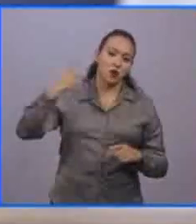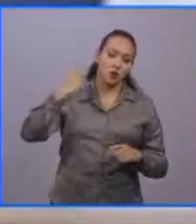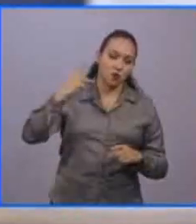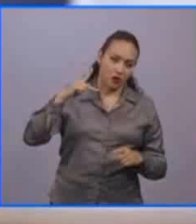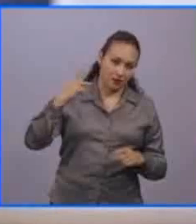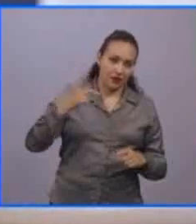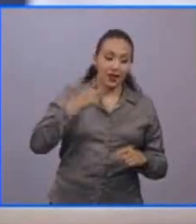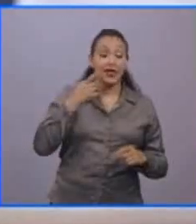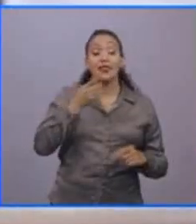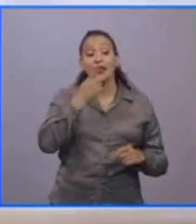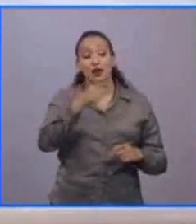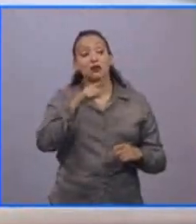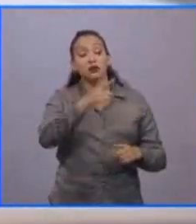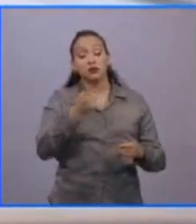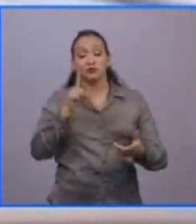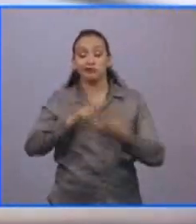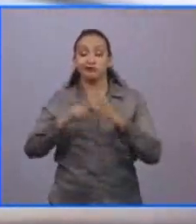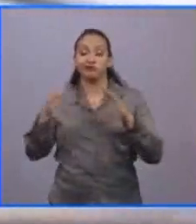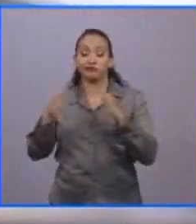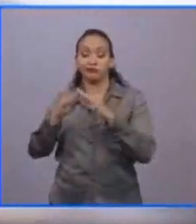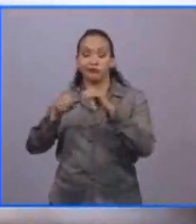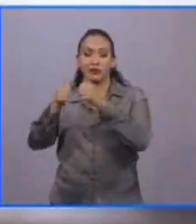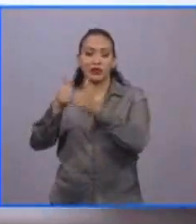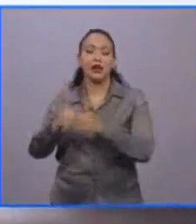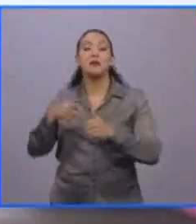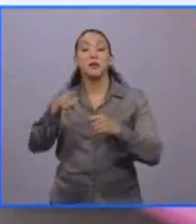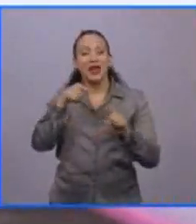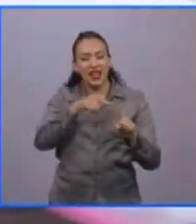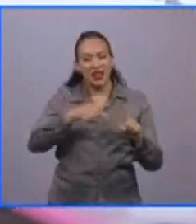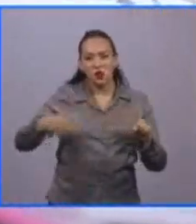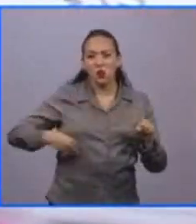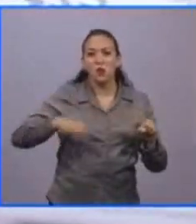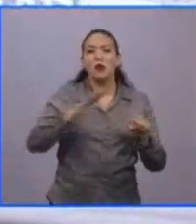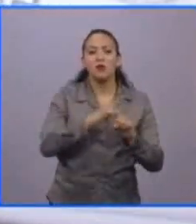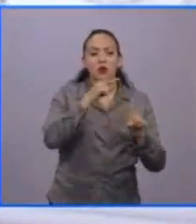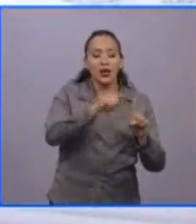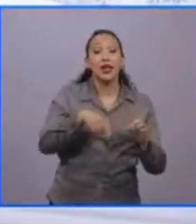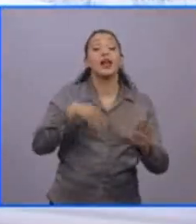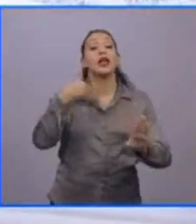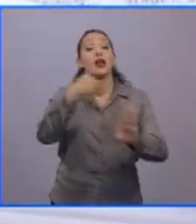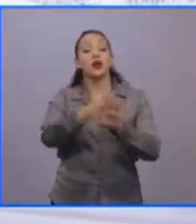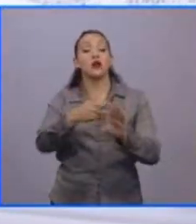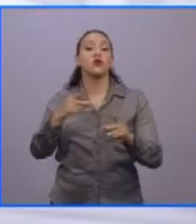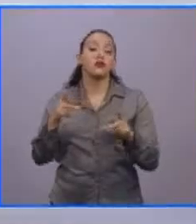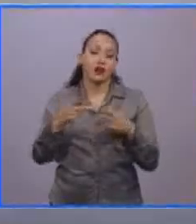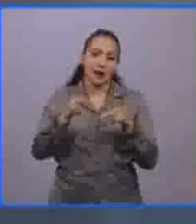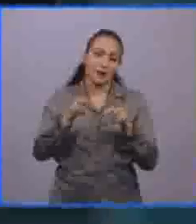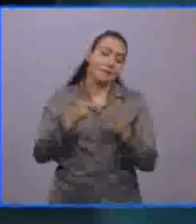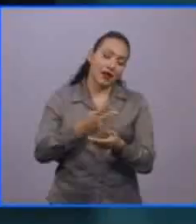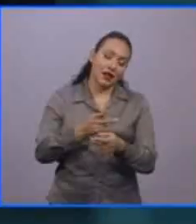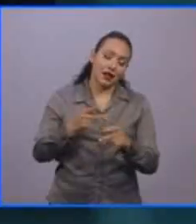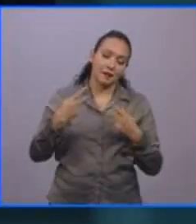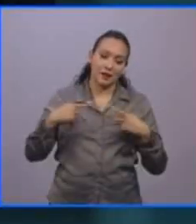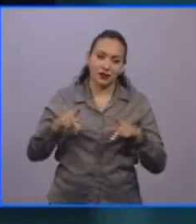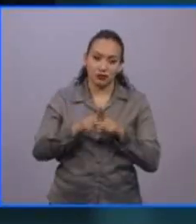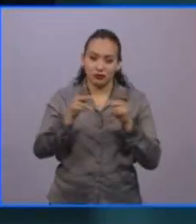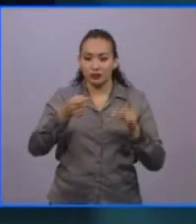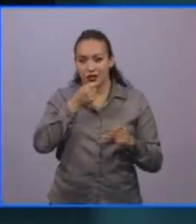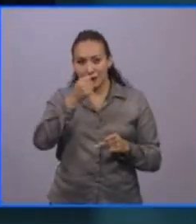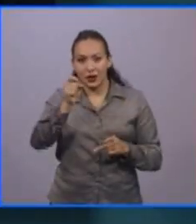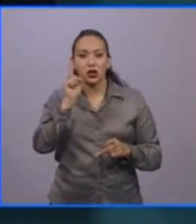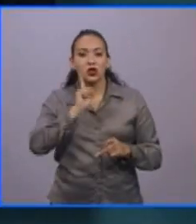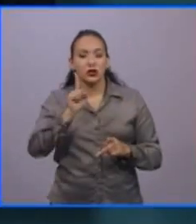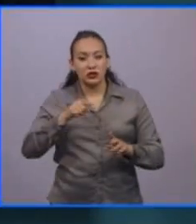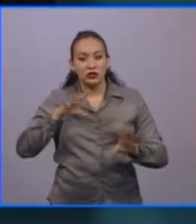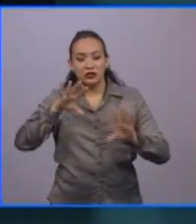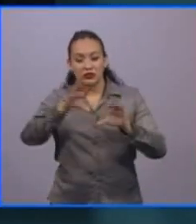Mario N., quien es presunto responsable del delito de tortura en contra de una periodista. El tribunal consideró que el juez que le concedió